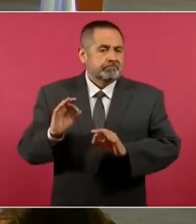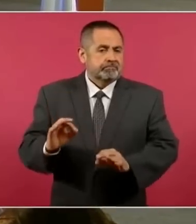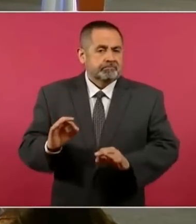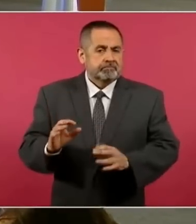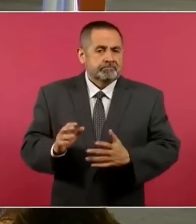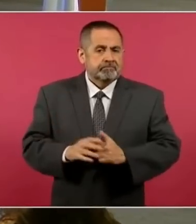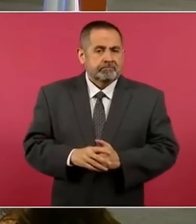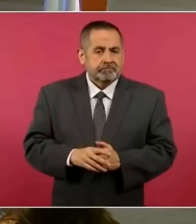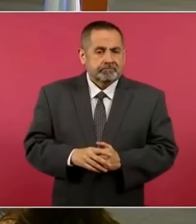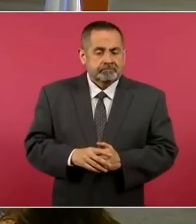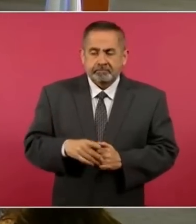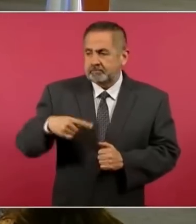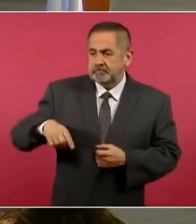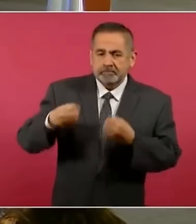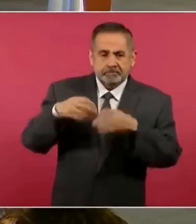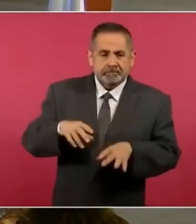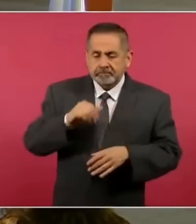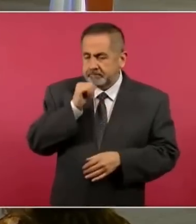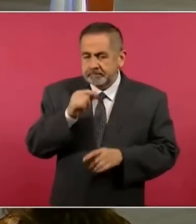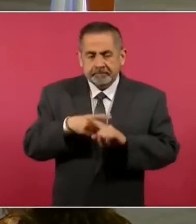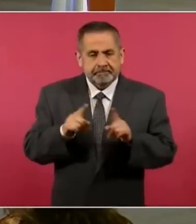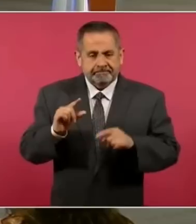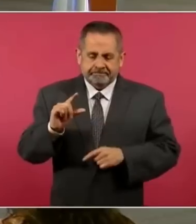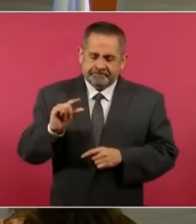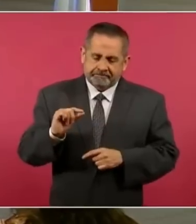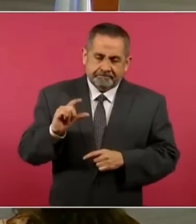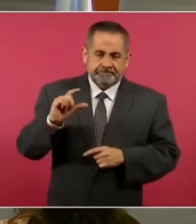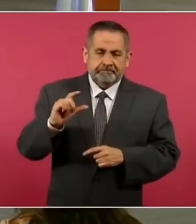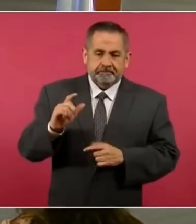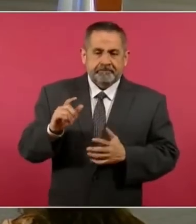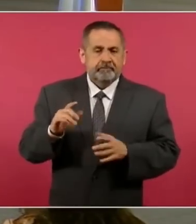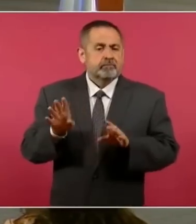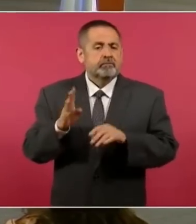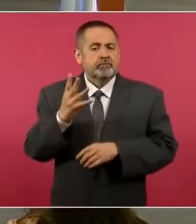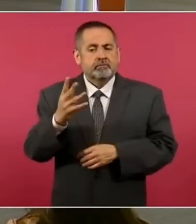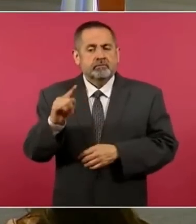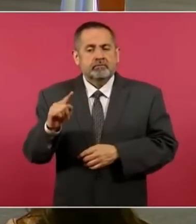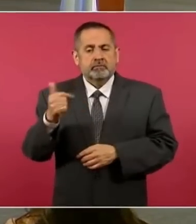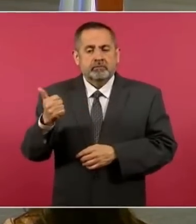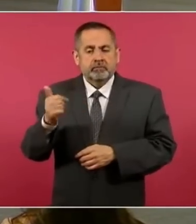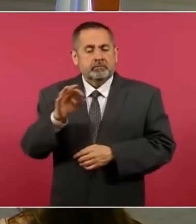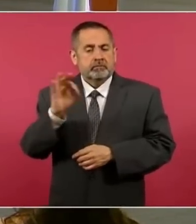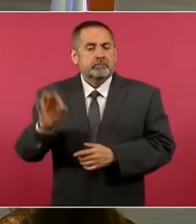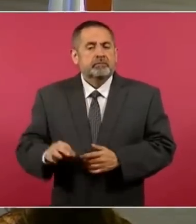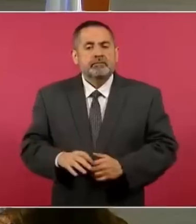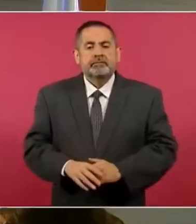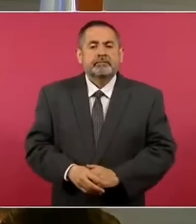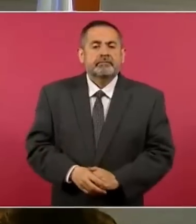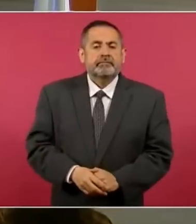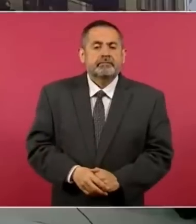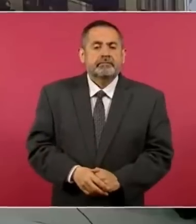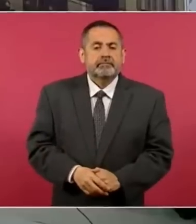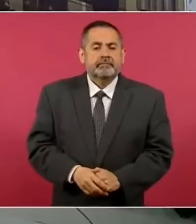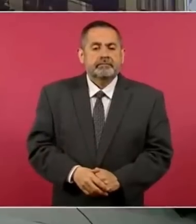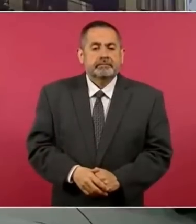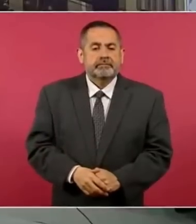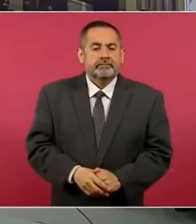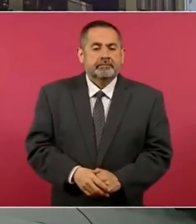No se ha devaluado el peso, al contrario, se ha fortalecido en 4.6%.